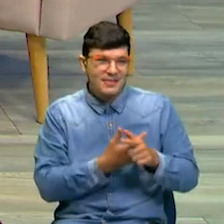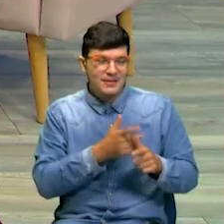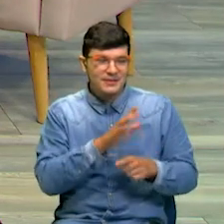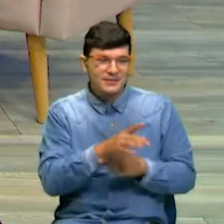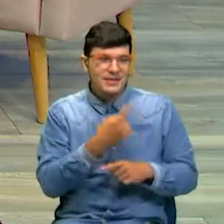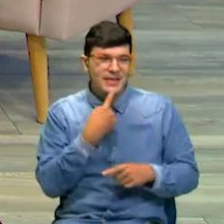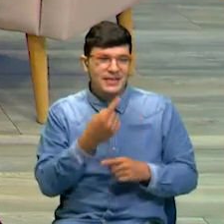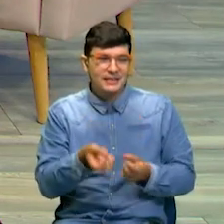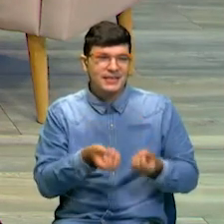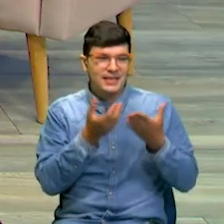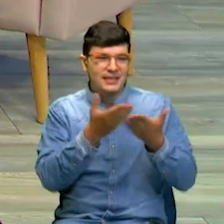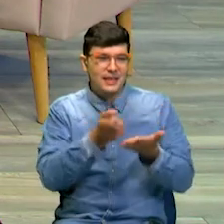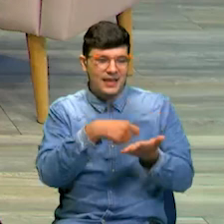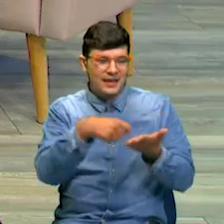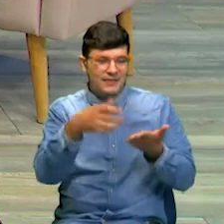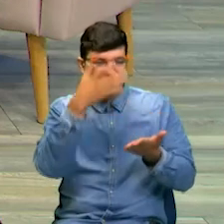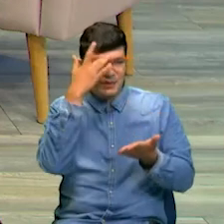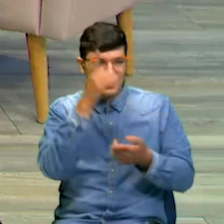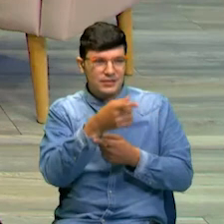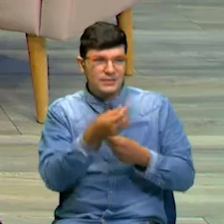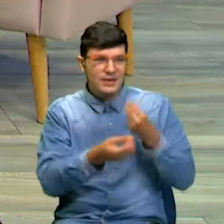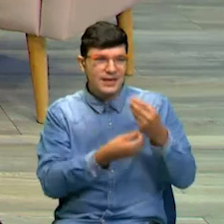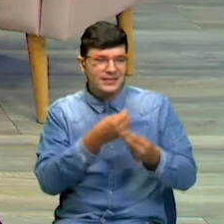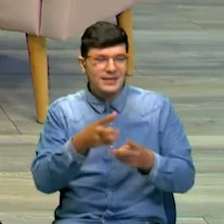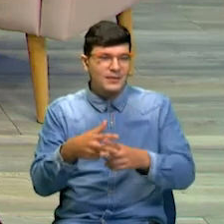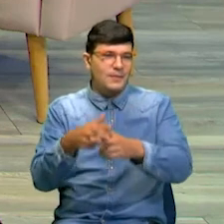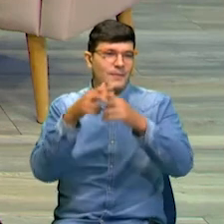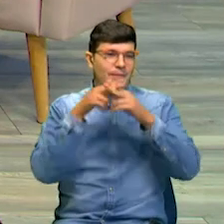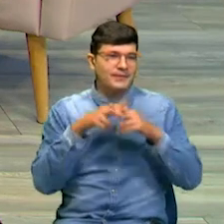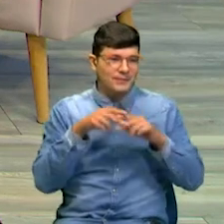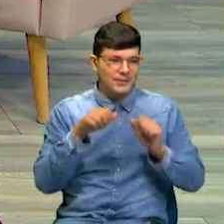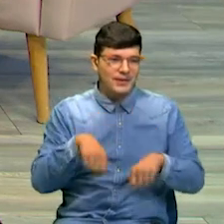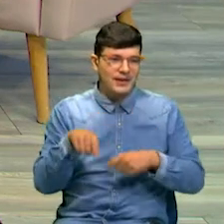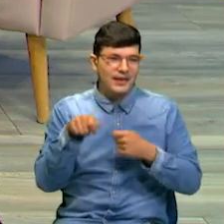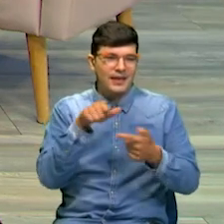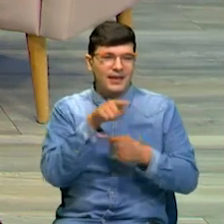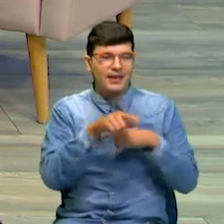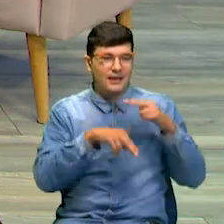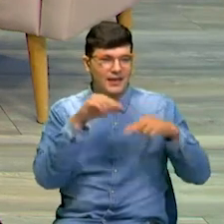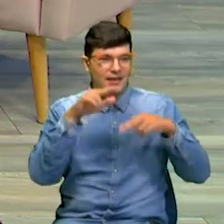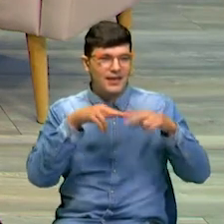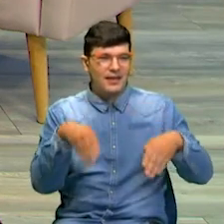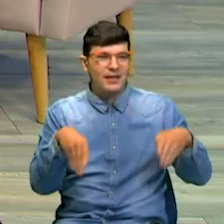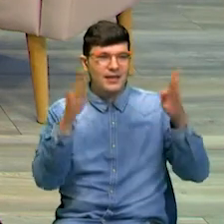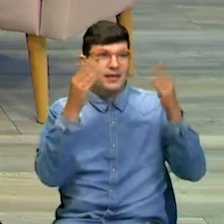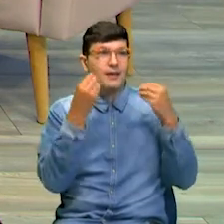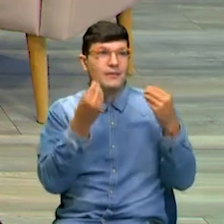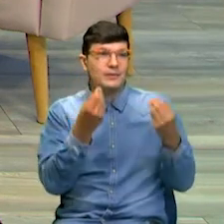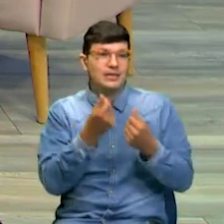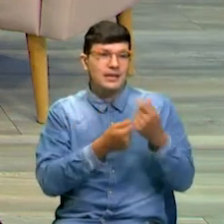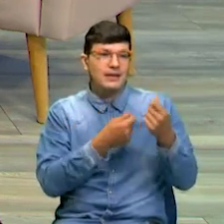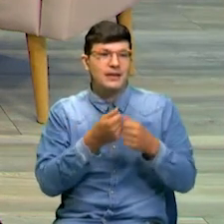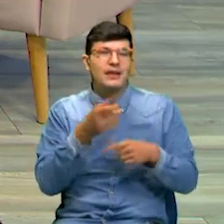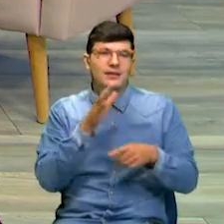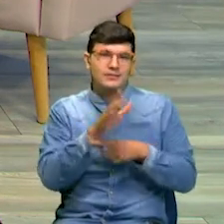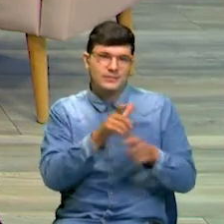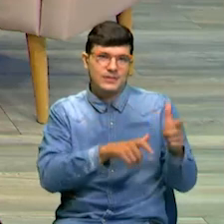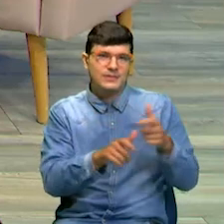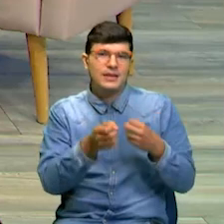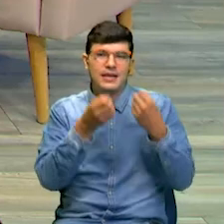que le dieran la firma porque él iba a hacer un préstamo para hacer un edificio y que iban a ganar mucha plata. Ellos le dieron la